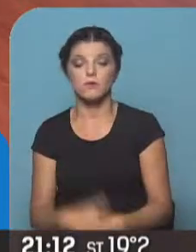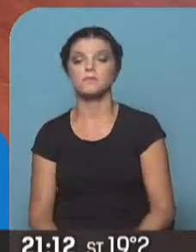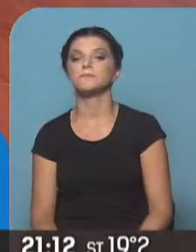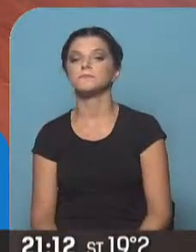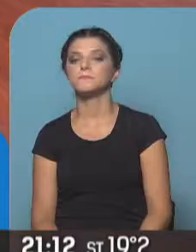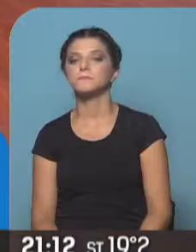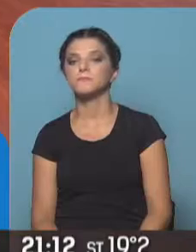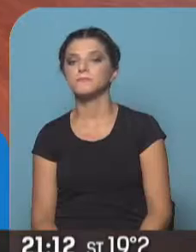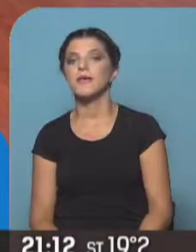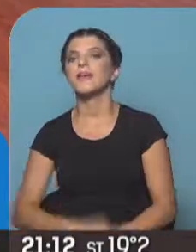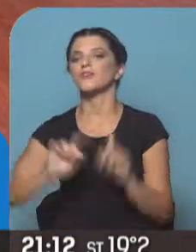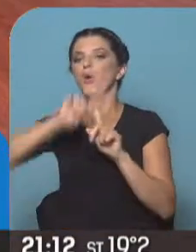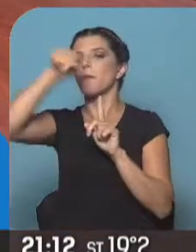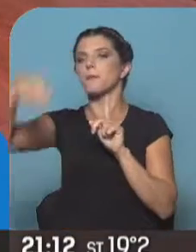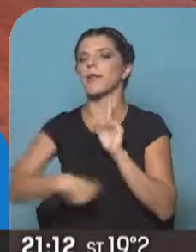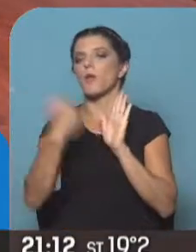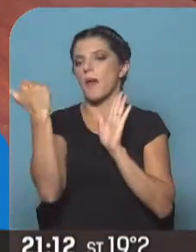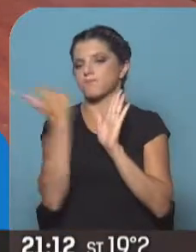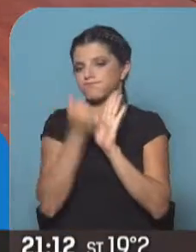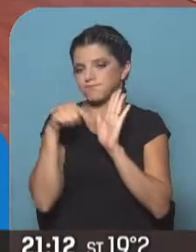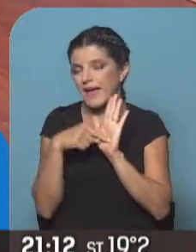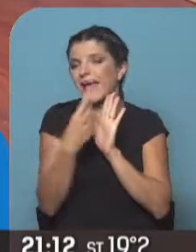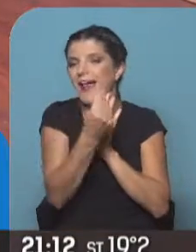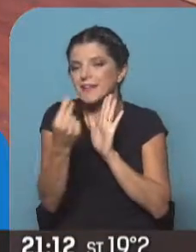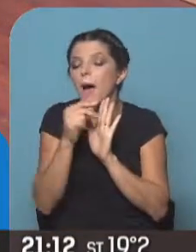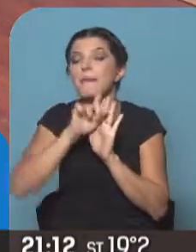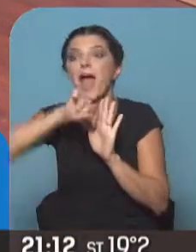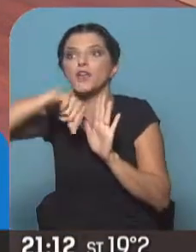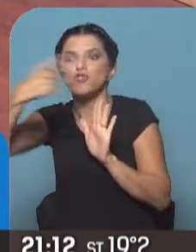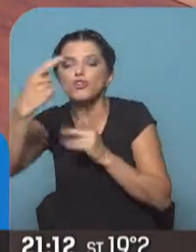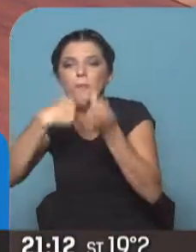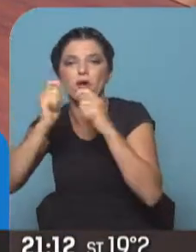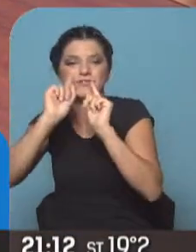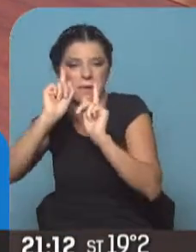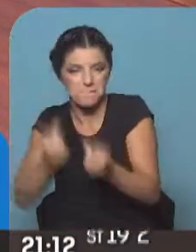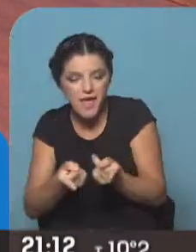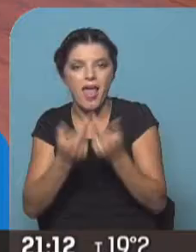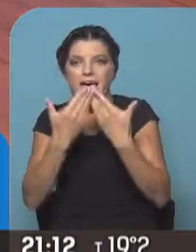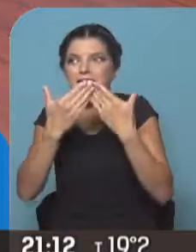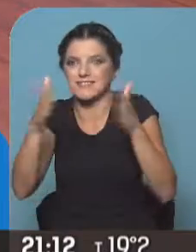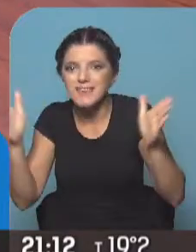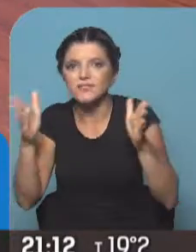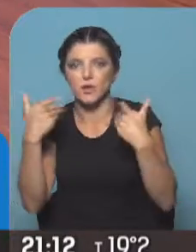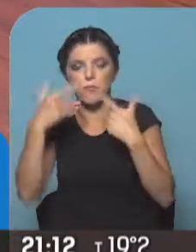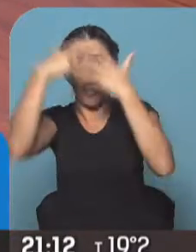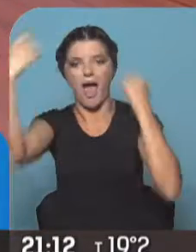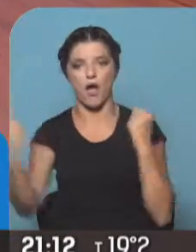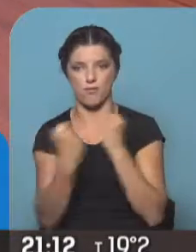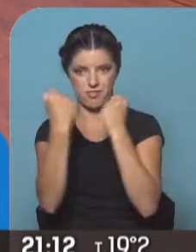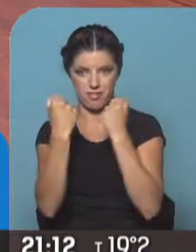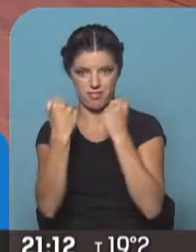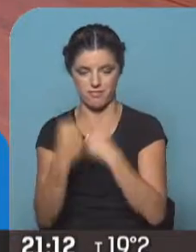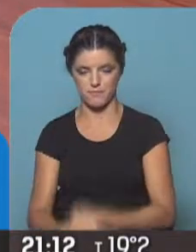seguramente una patente de calidad para ingresar también en otros mercados colaterales donde no tengamos acuerdos de libre comercio.